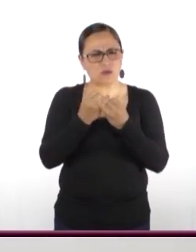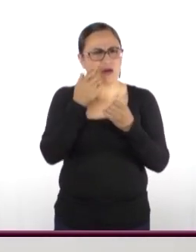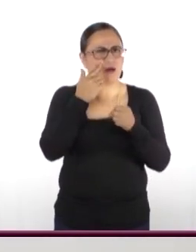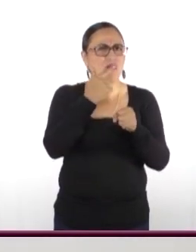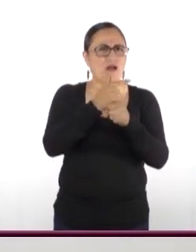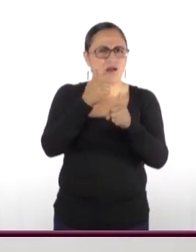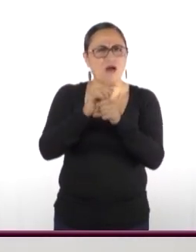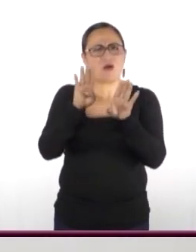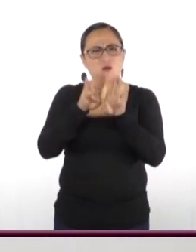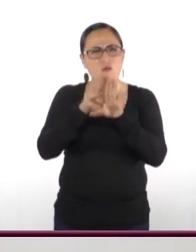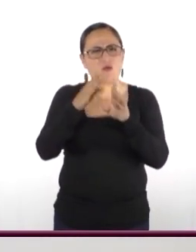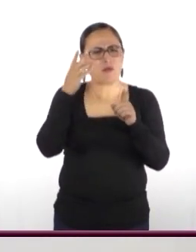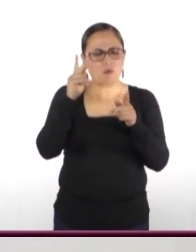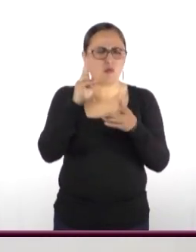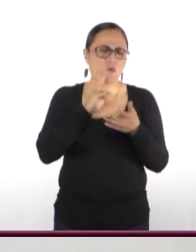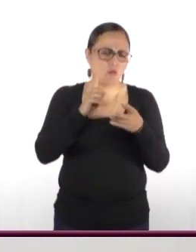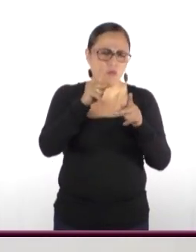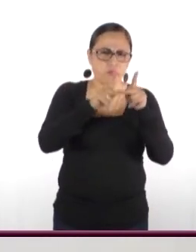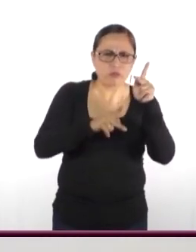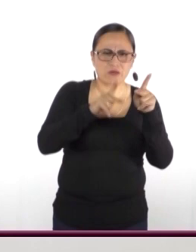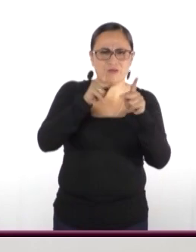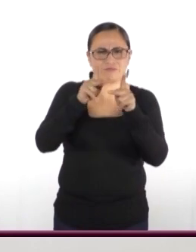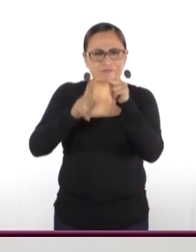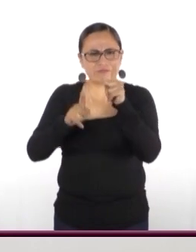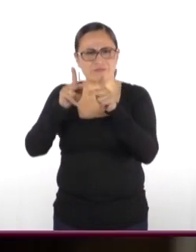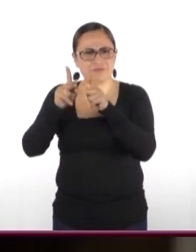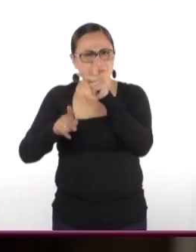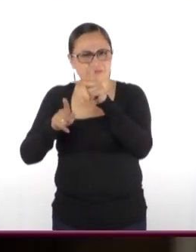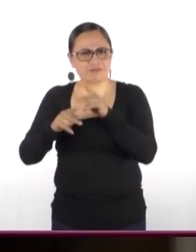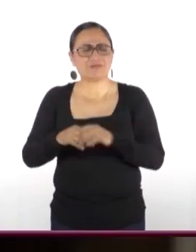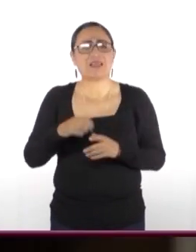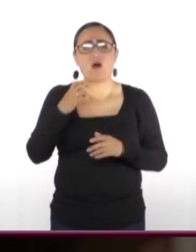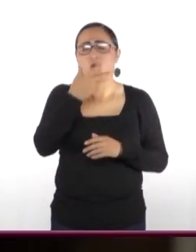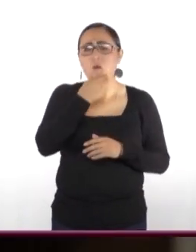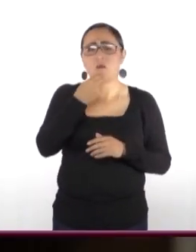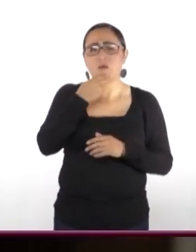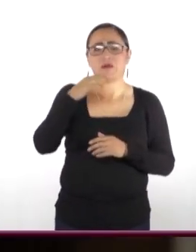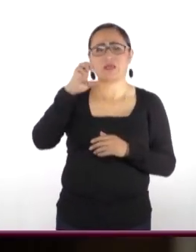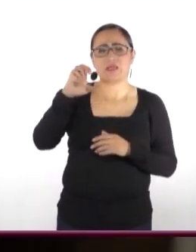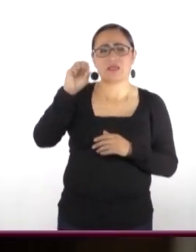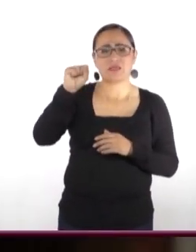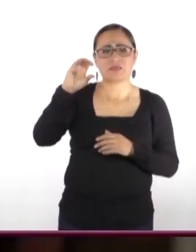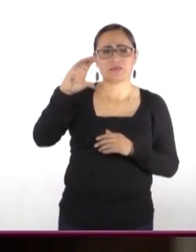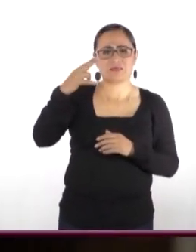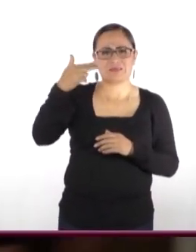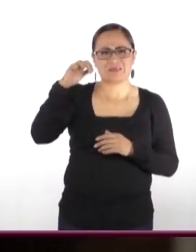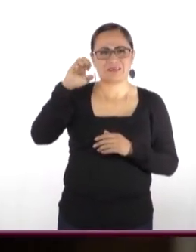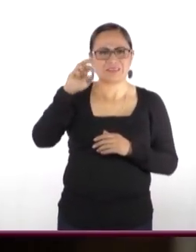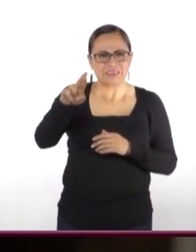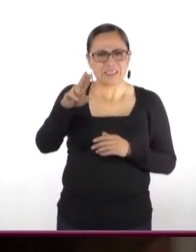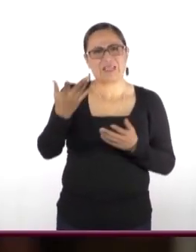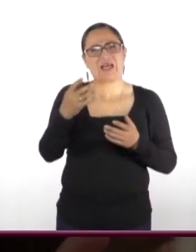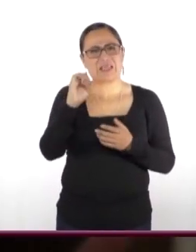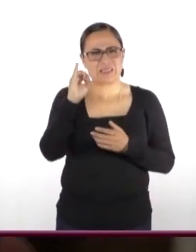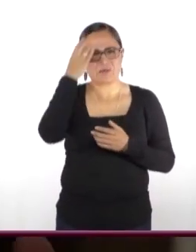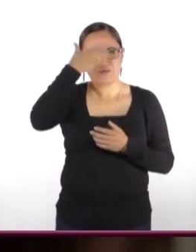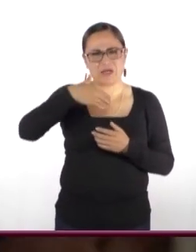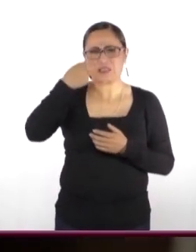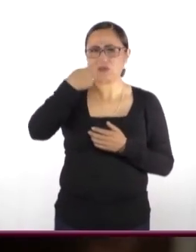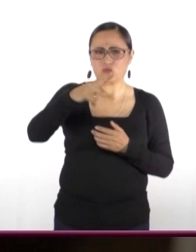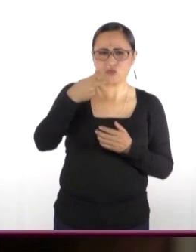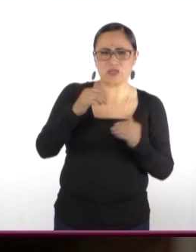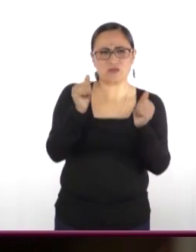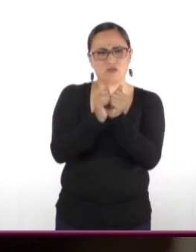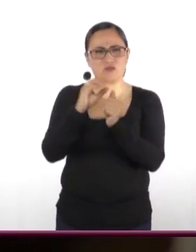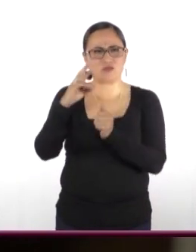transformadas de Fourier, que nos permiten ver arreglos periódicos en las muestras. Hemos estado hablando mucho de Escher. ¿Cómo podrías tú decir que se relacionan